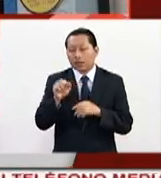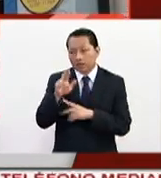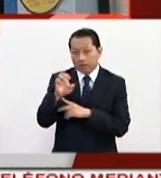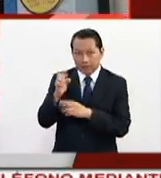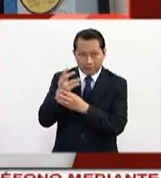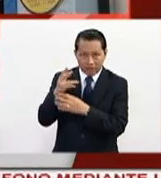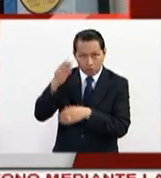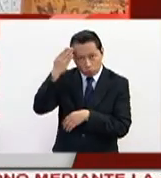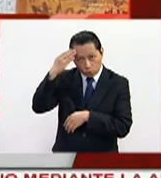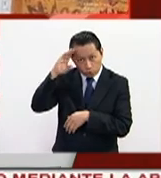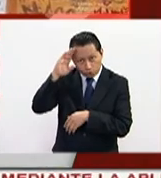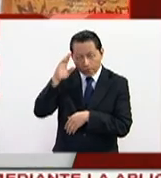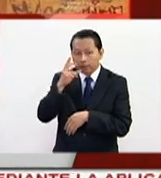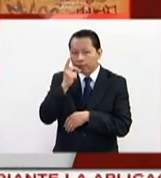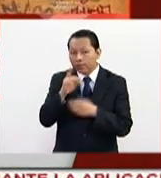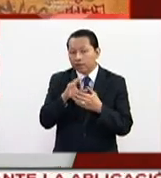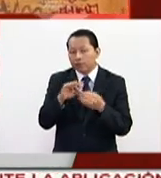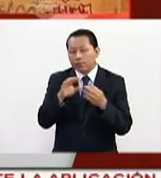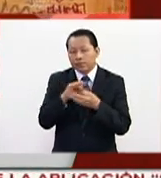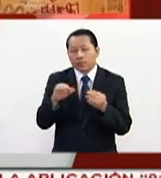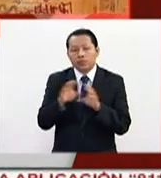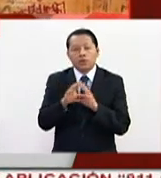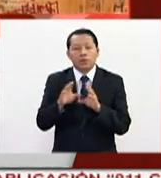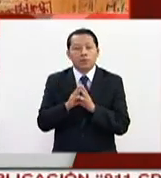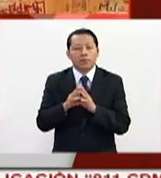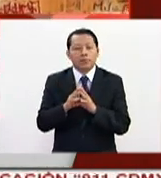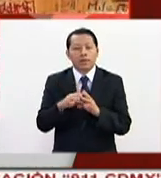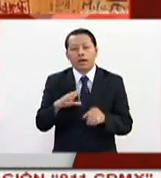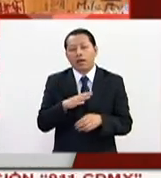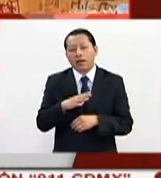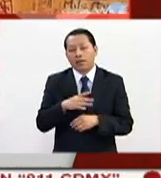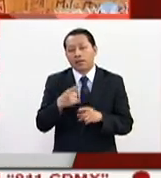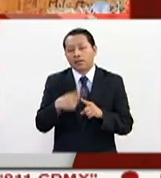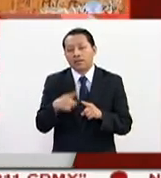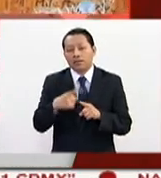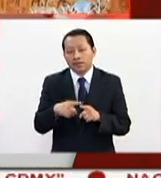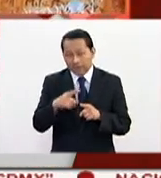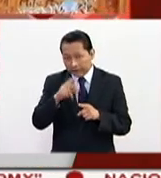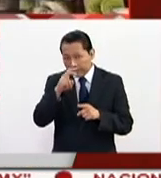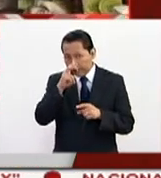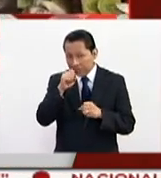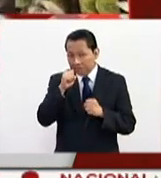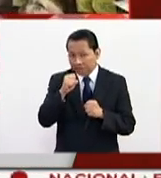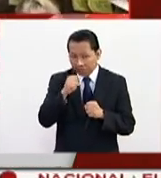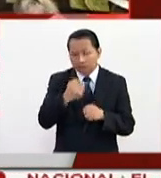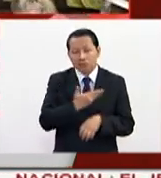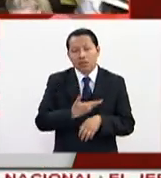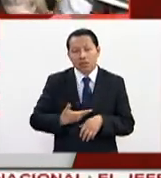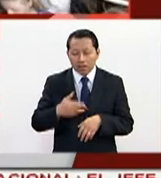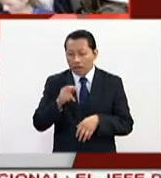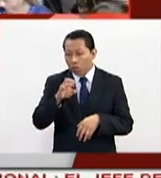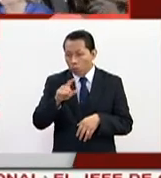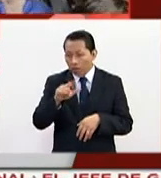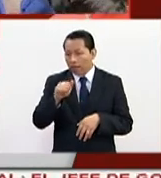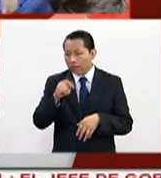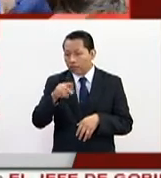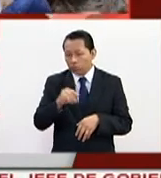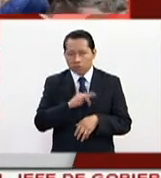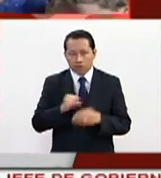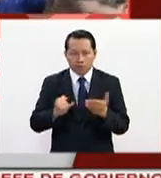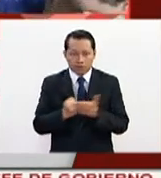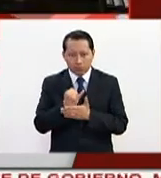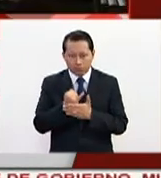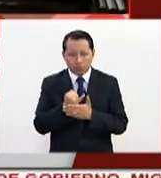también hace una anotación diciendo que pues, si la línea continúa dura, incluso el presidente Raúl Castro podría tomar una decisión. No